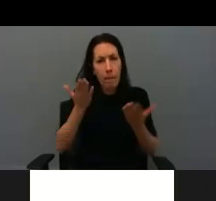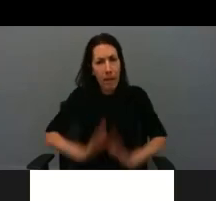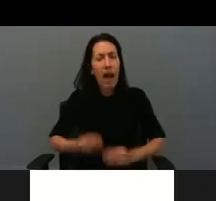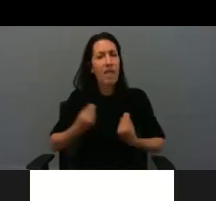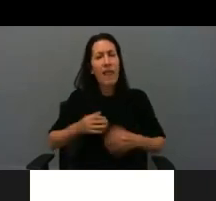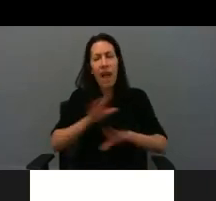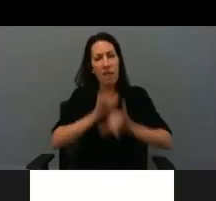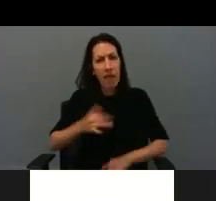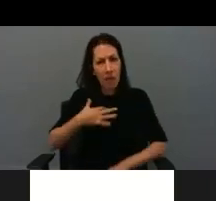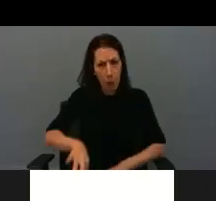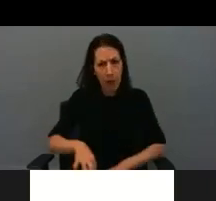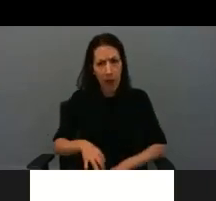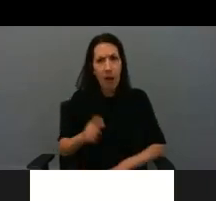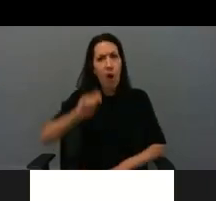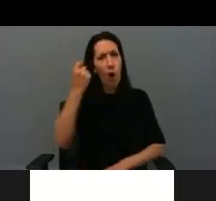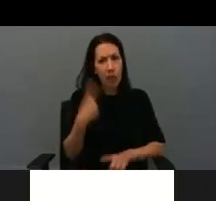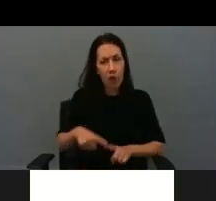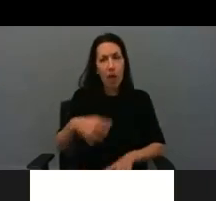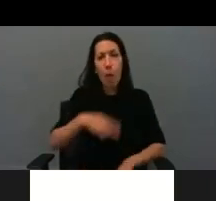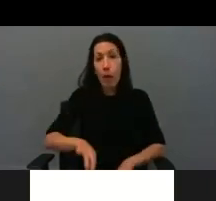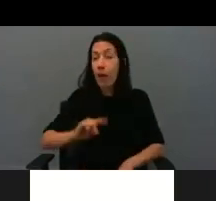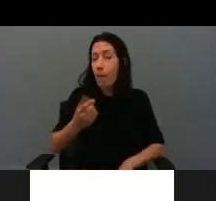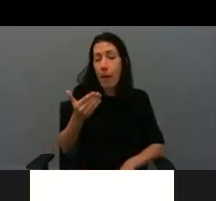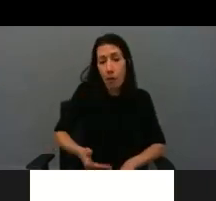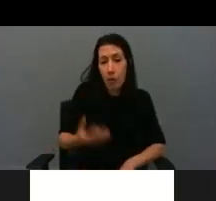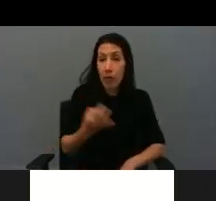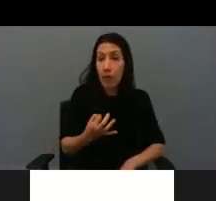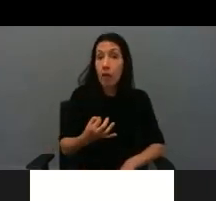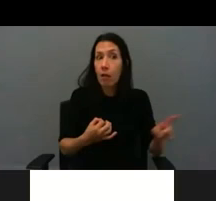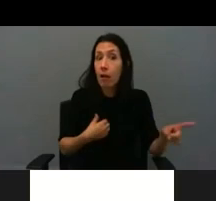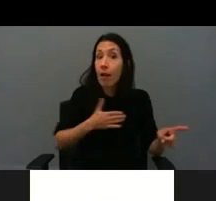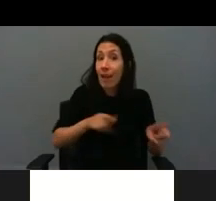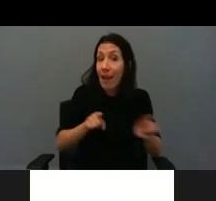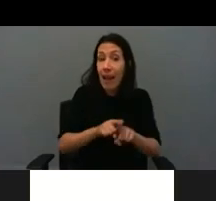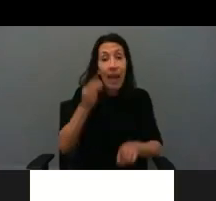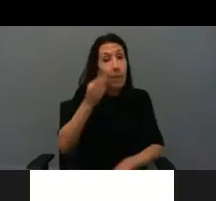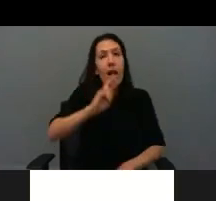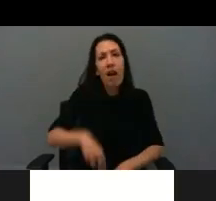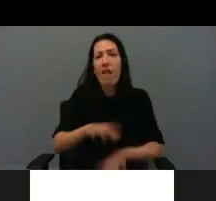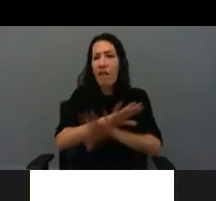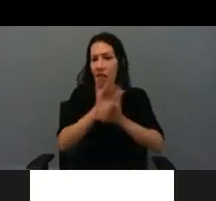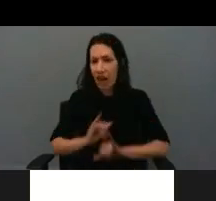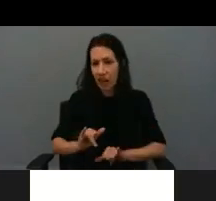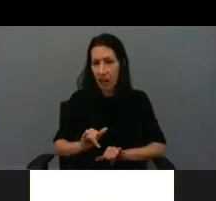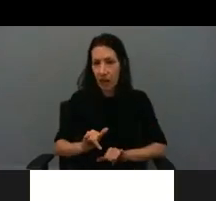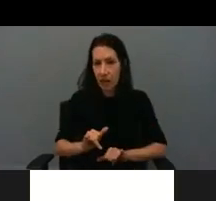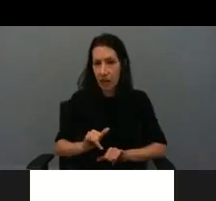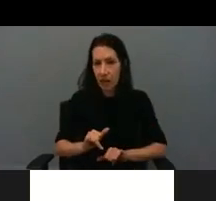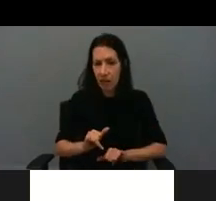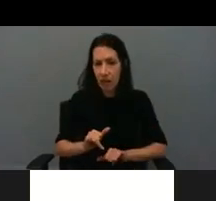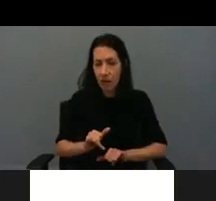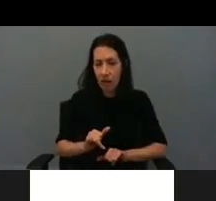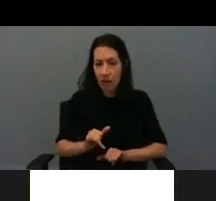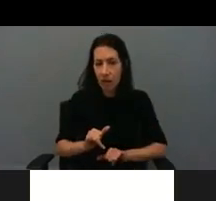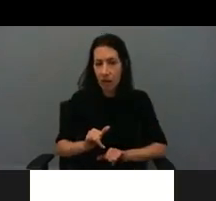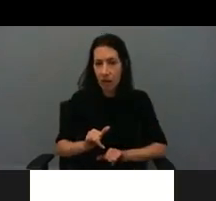Y lo más importante de todo es que Carmen es feliz. Sobre todas las cosas, cuando la gente me pregunta, ¿y qué